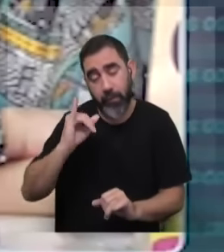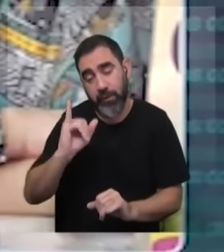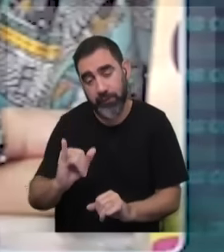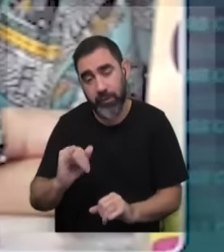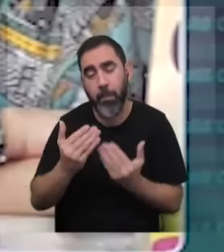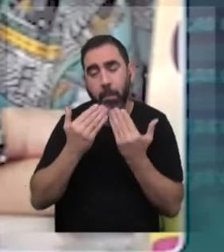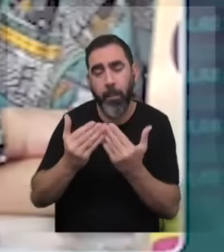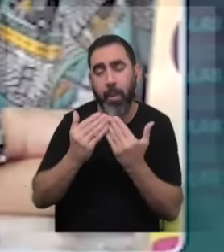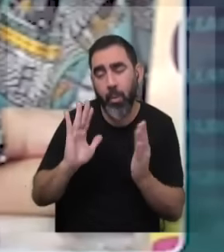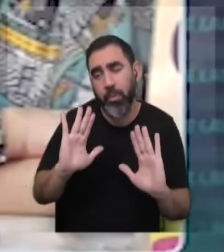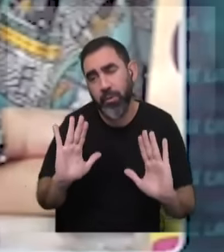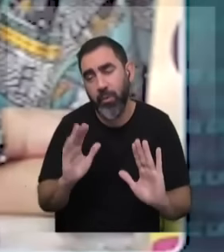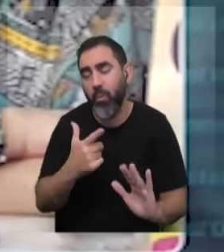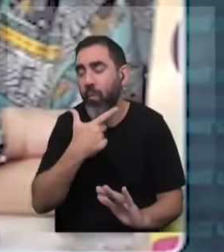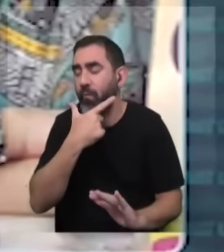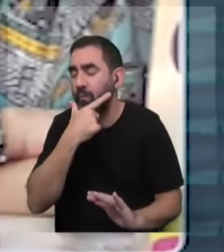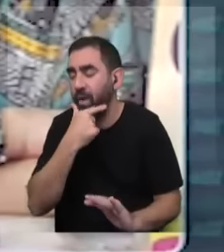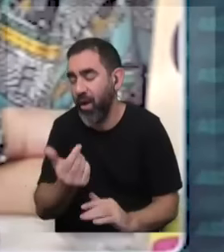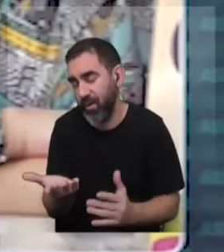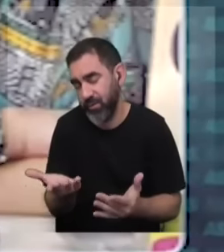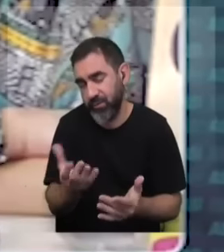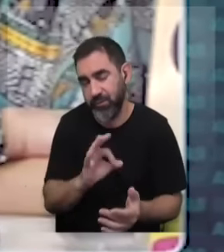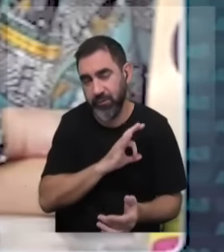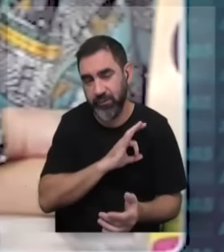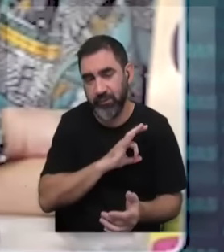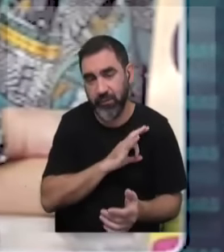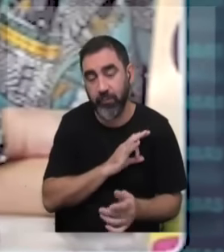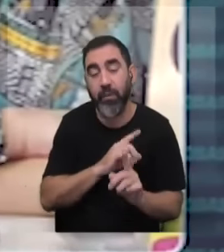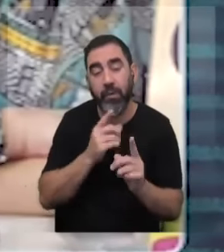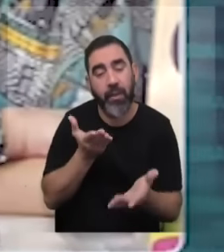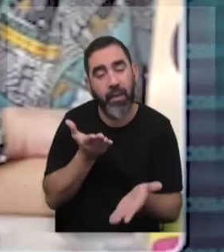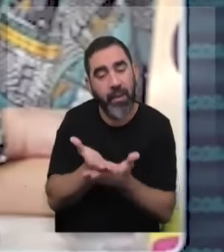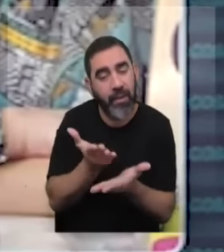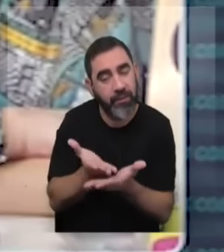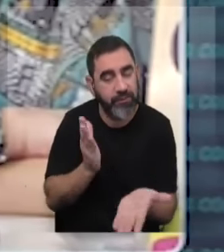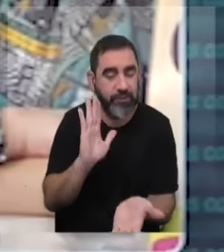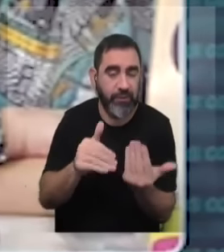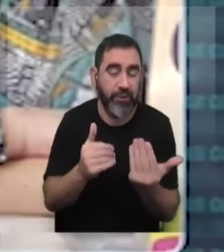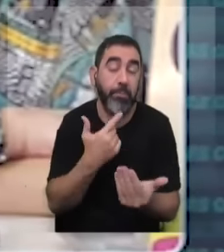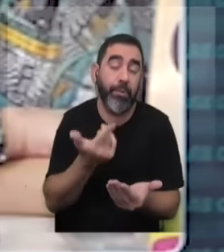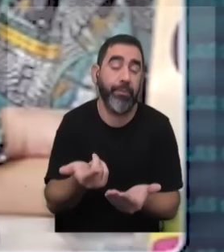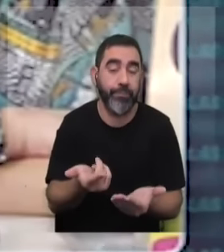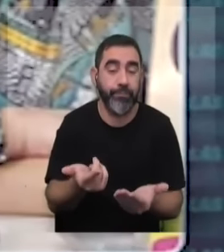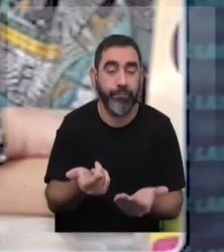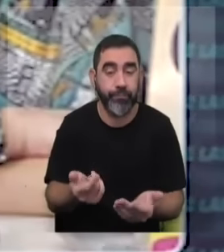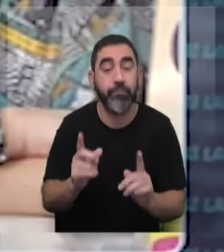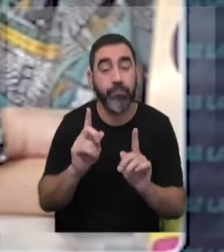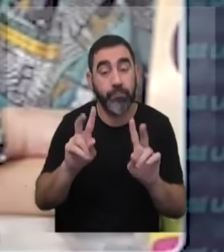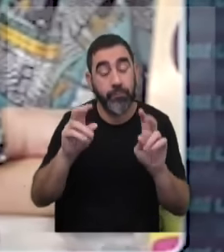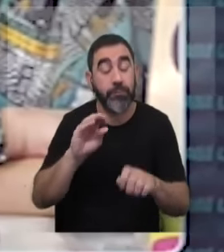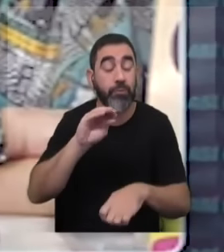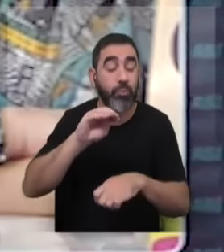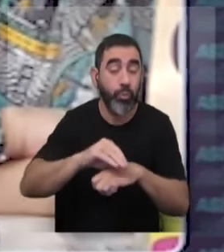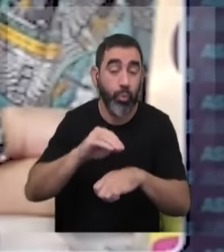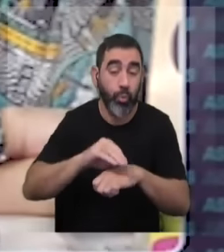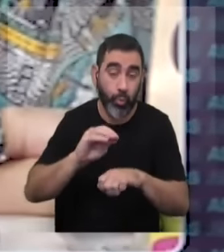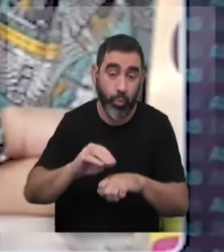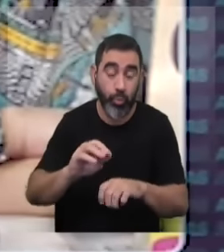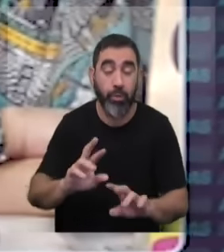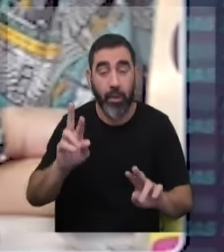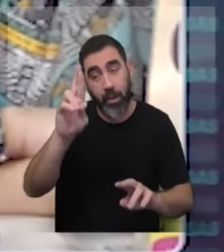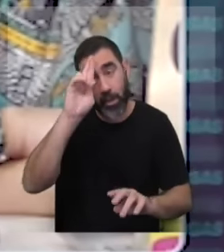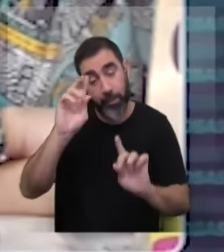preguntas son muy muy leves muy suaves este tendríamos que exigir más por ejemplo vemos y aparte es un tema de cultura y es un tema de respeto